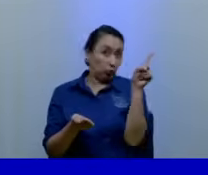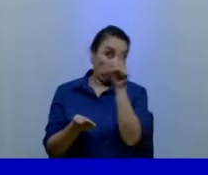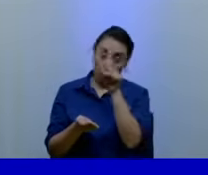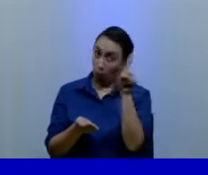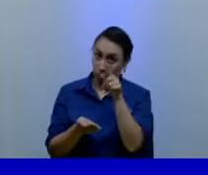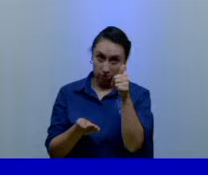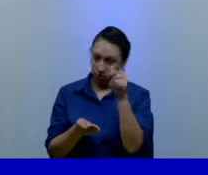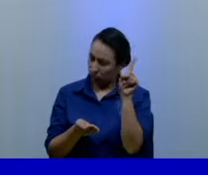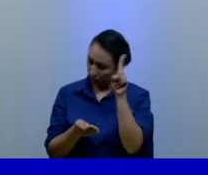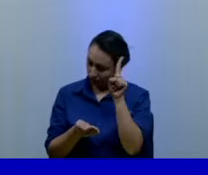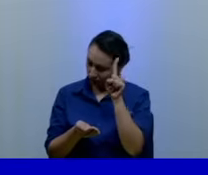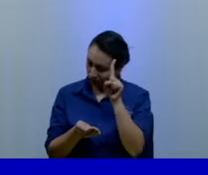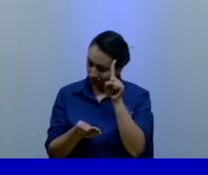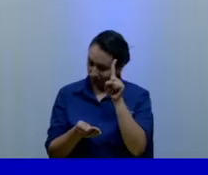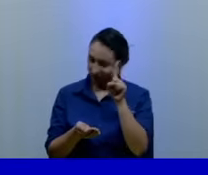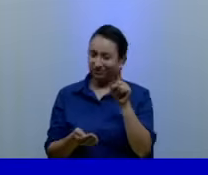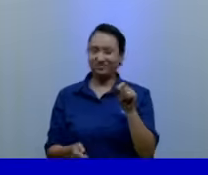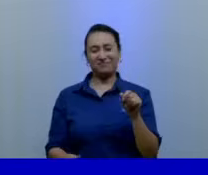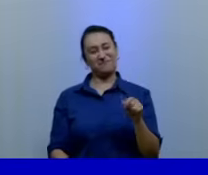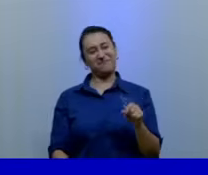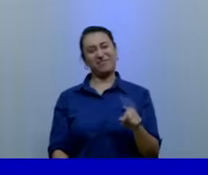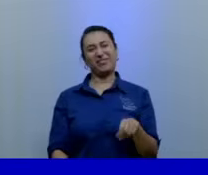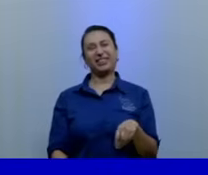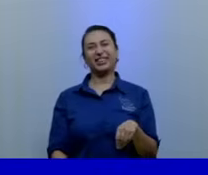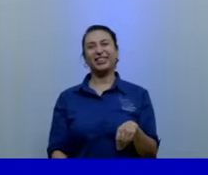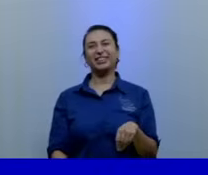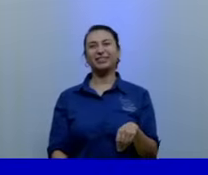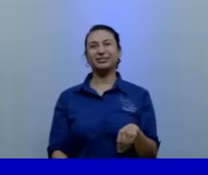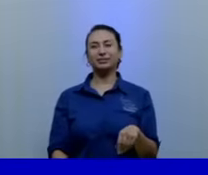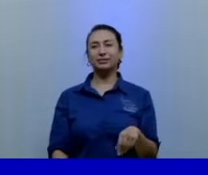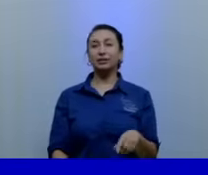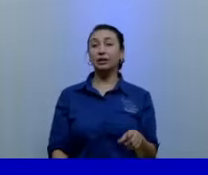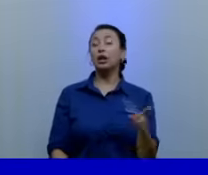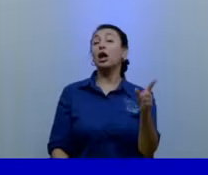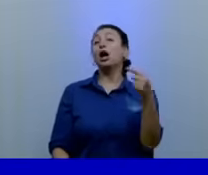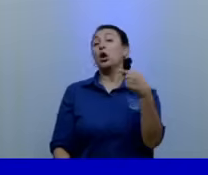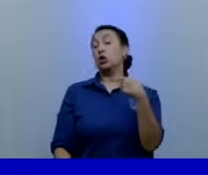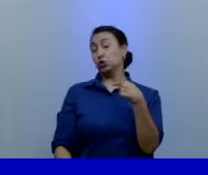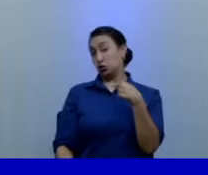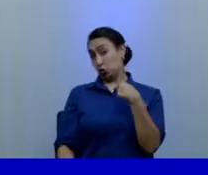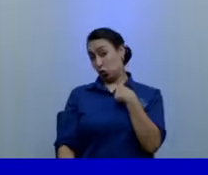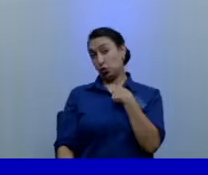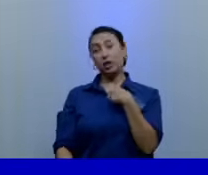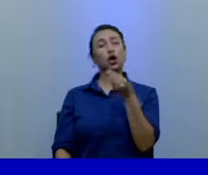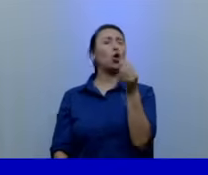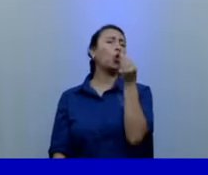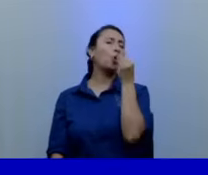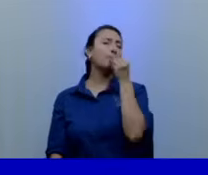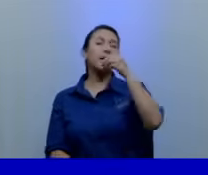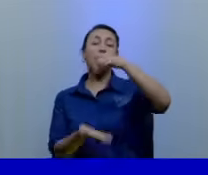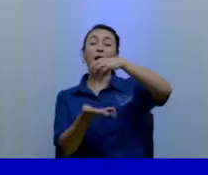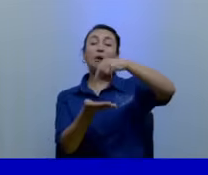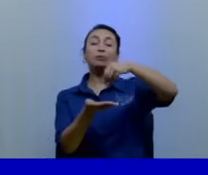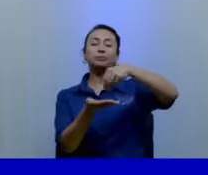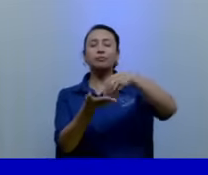hipertensas. Estoy haciendo pues la aclaración para que ninguno va a decir, como el apóstol dijo que había que entrarle a la